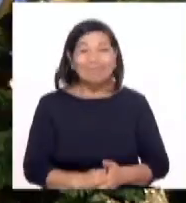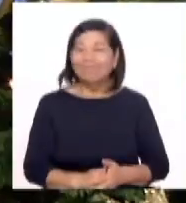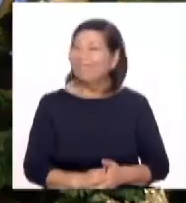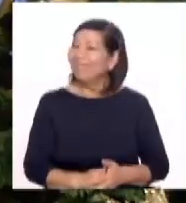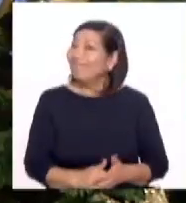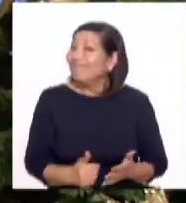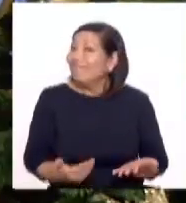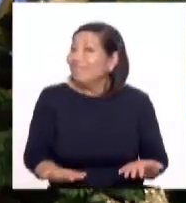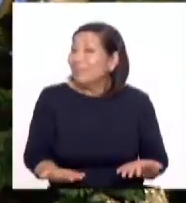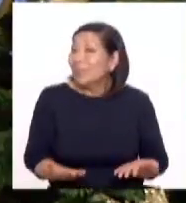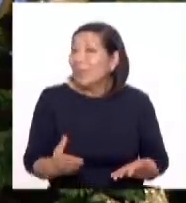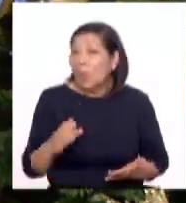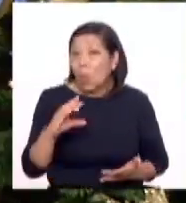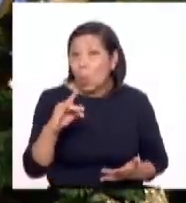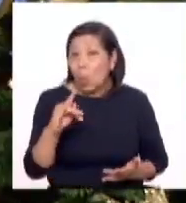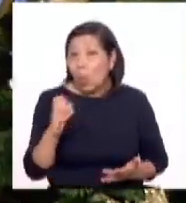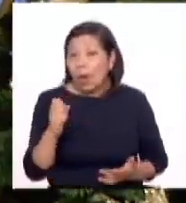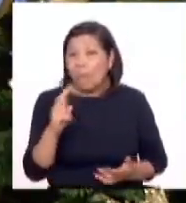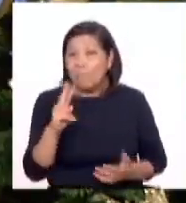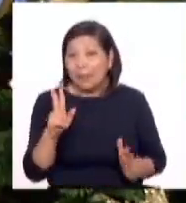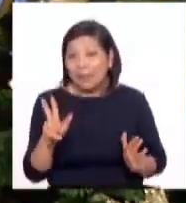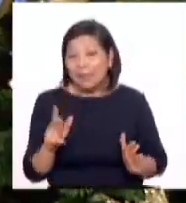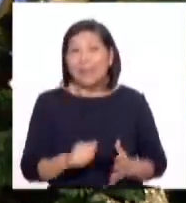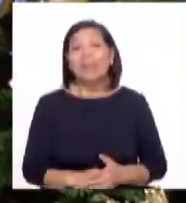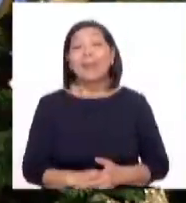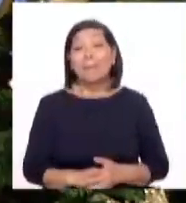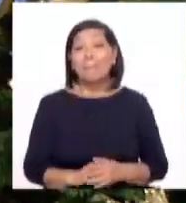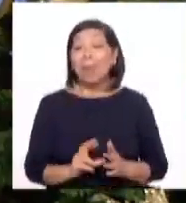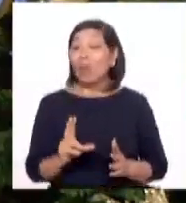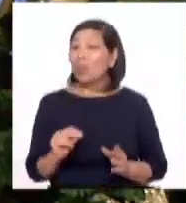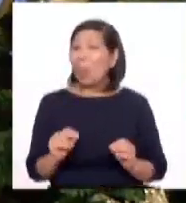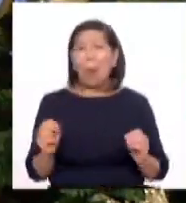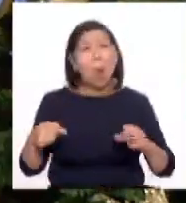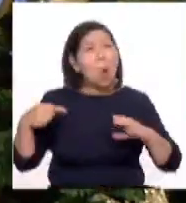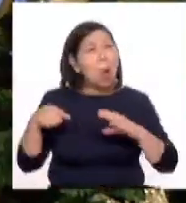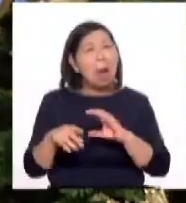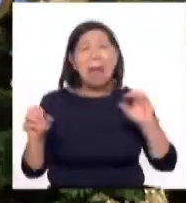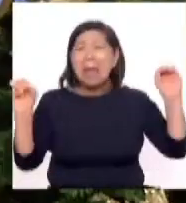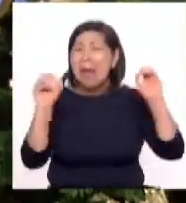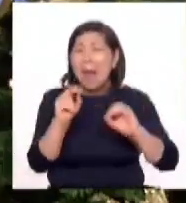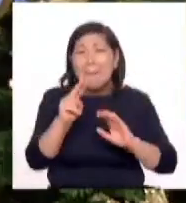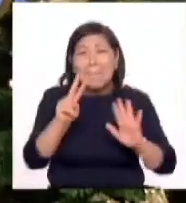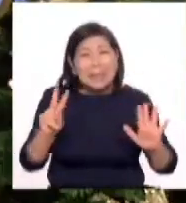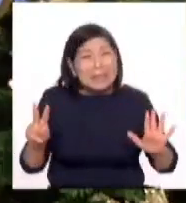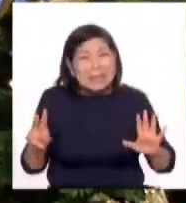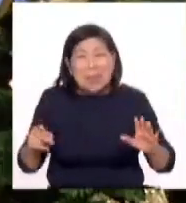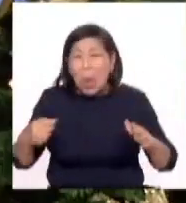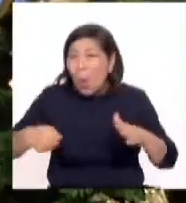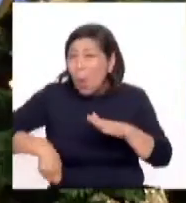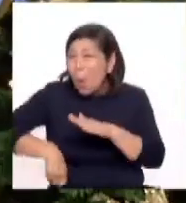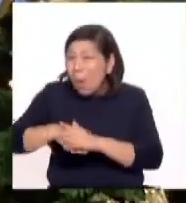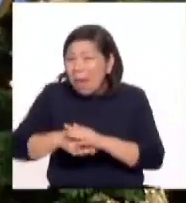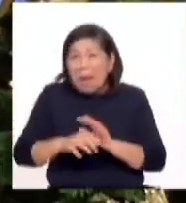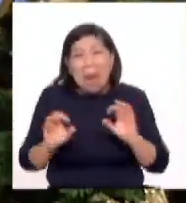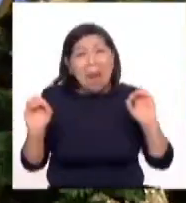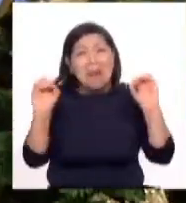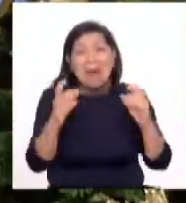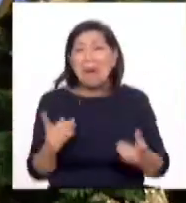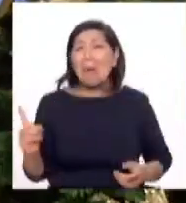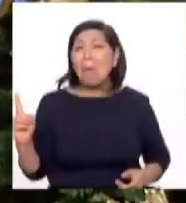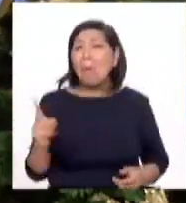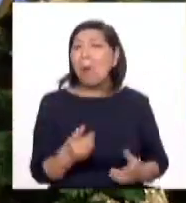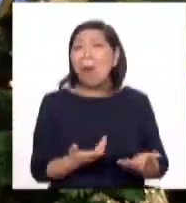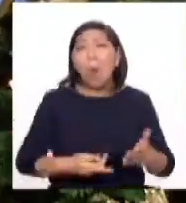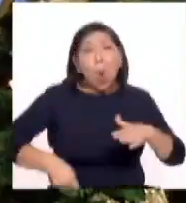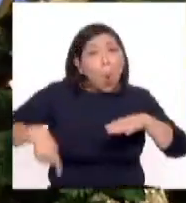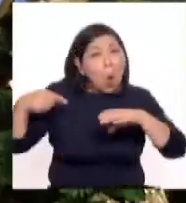que señalarlo. Cueva tuvo participación en 27 cotejos, no marcó ni un gol. En 27 duelos tan solo tuvo una asistencia, un pasaje